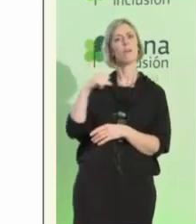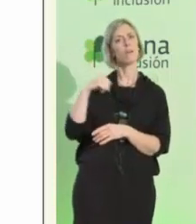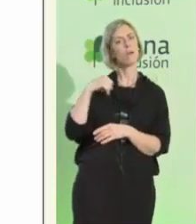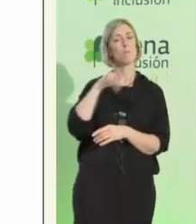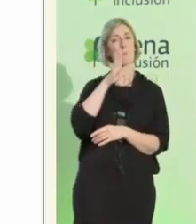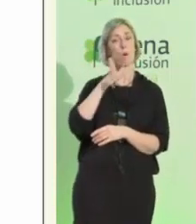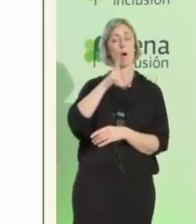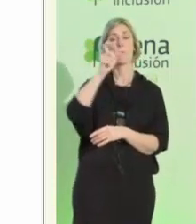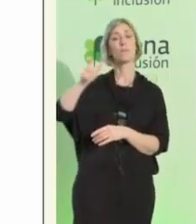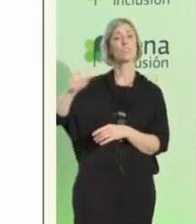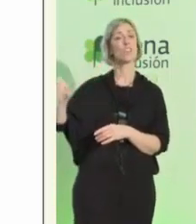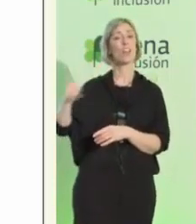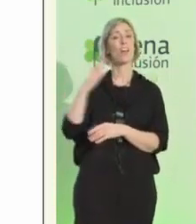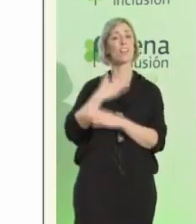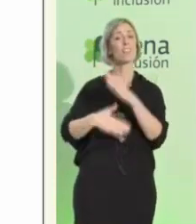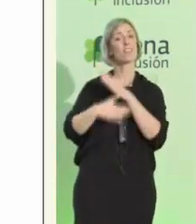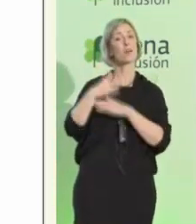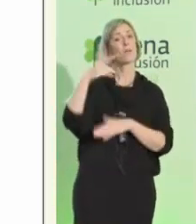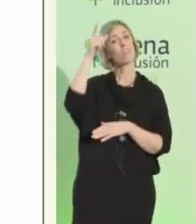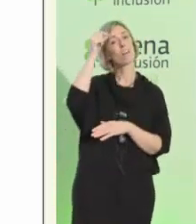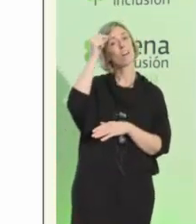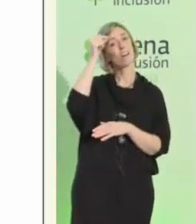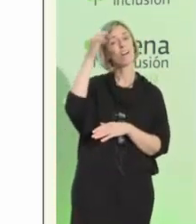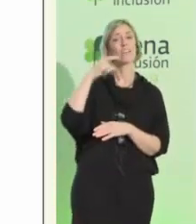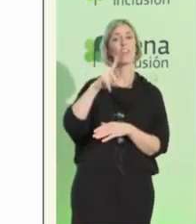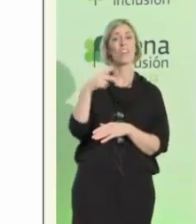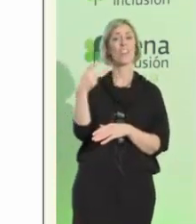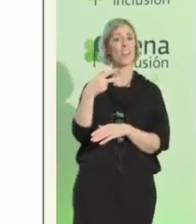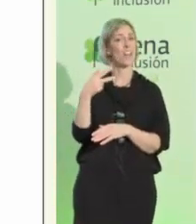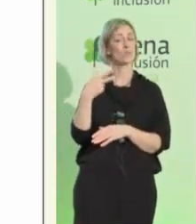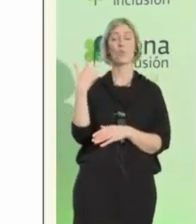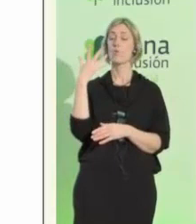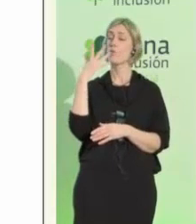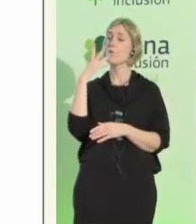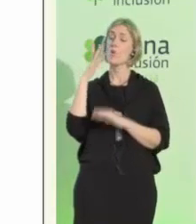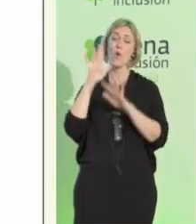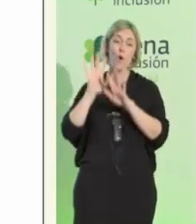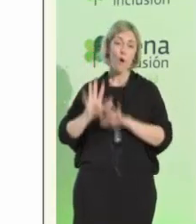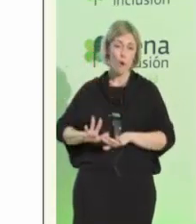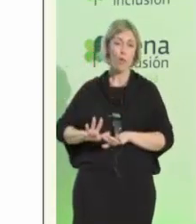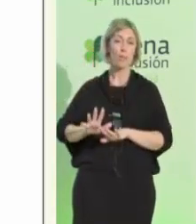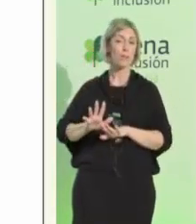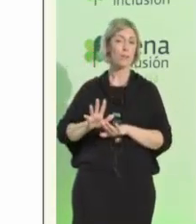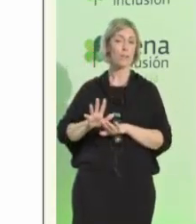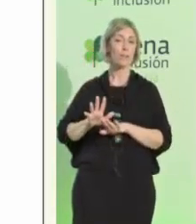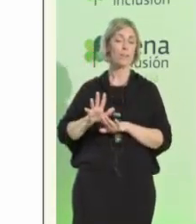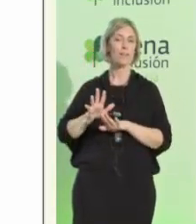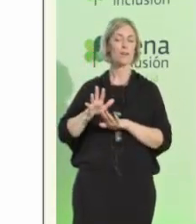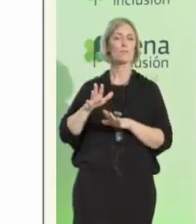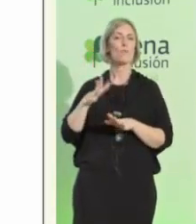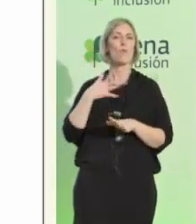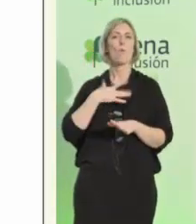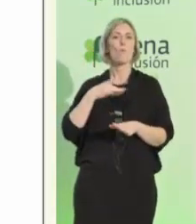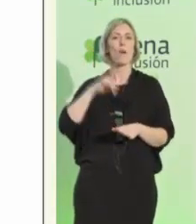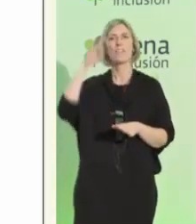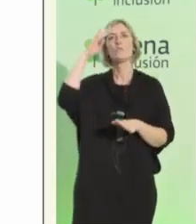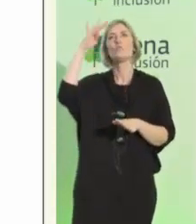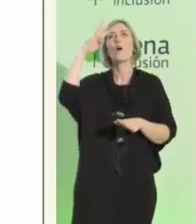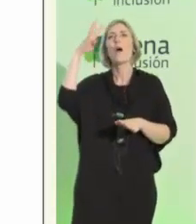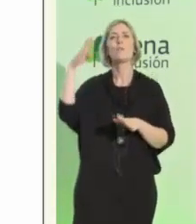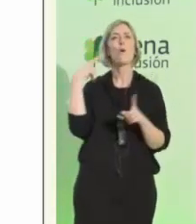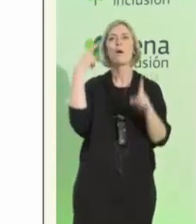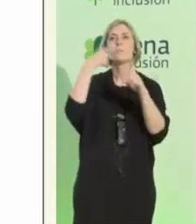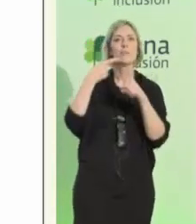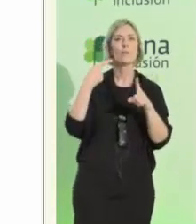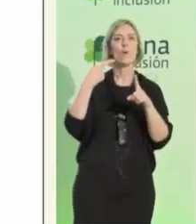deficiencia, con discapacidad, que no conocen sus derechos, no pueden desplegar sus sueños, no pueden